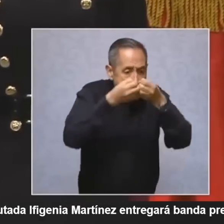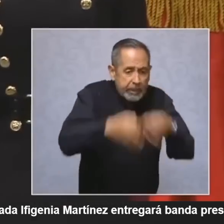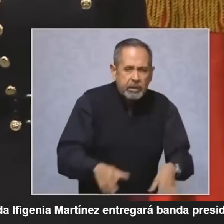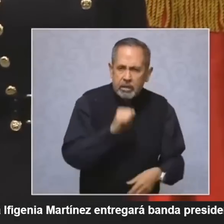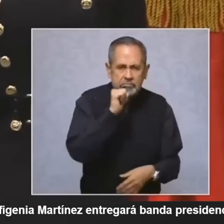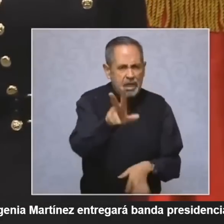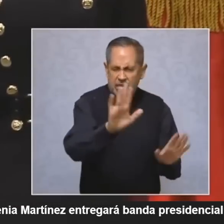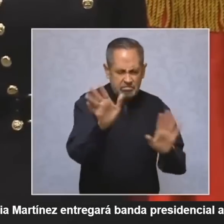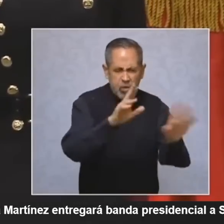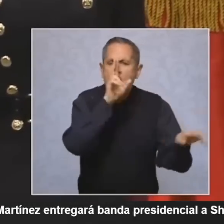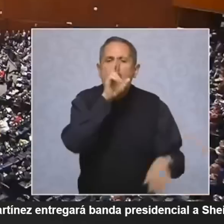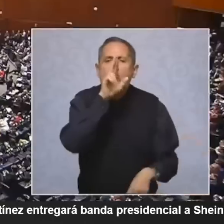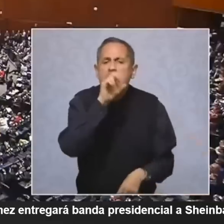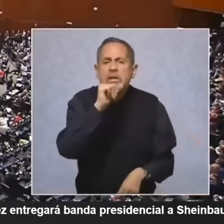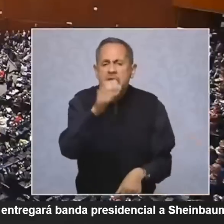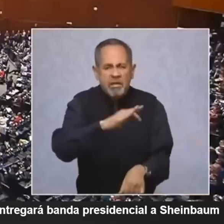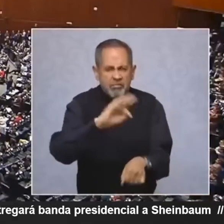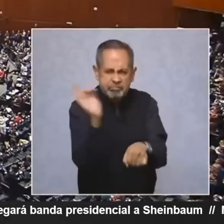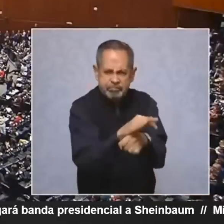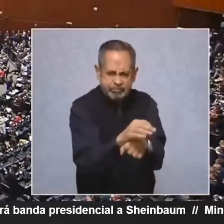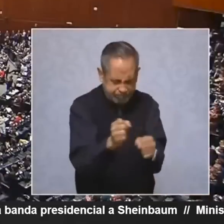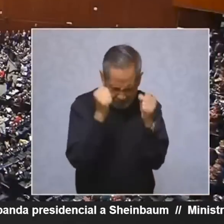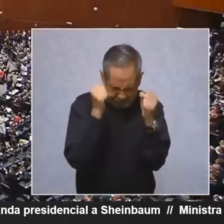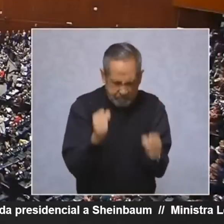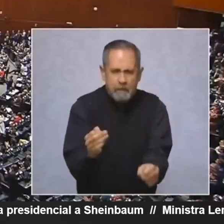totalmente salvaguardados.